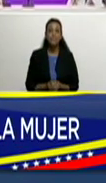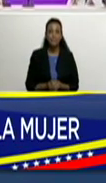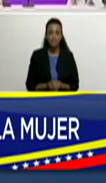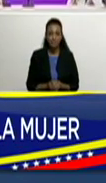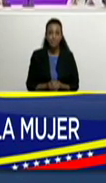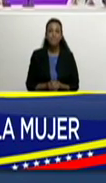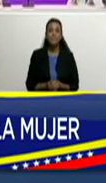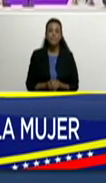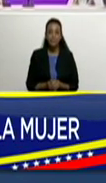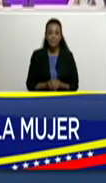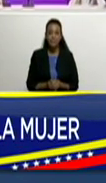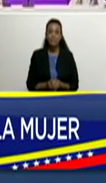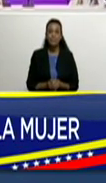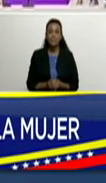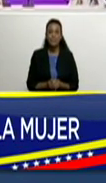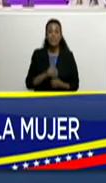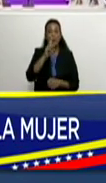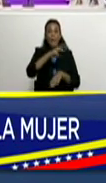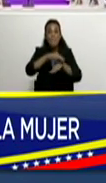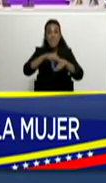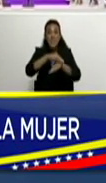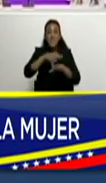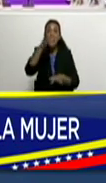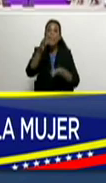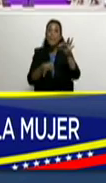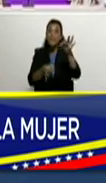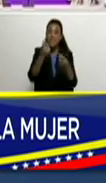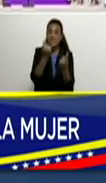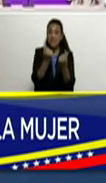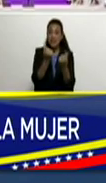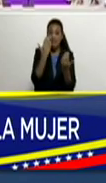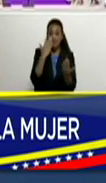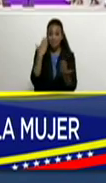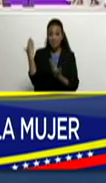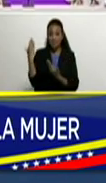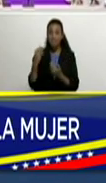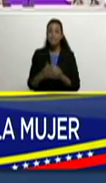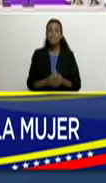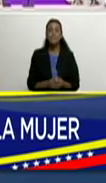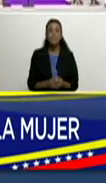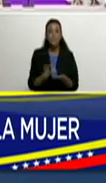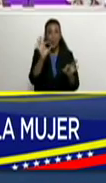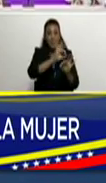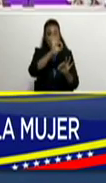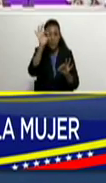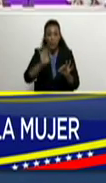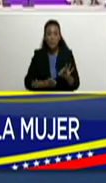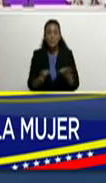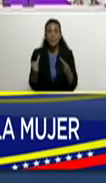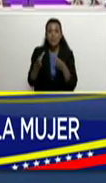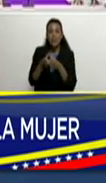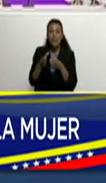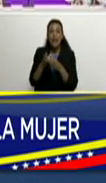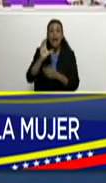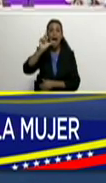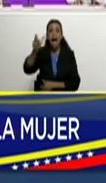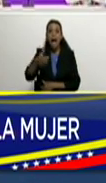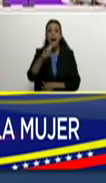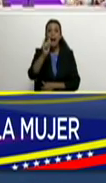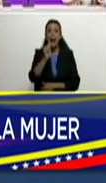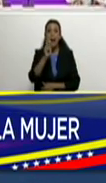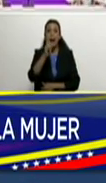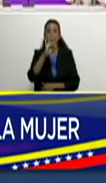República y ministra de Finanzas, Delcy. A la compañera Gabriela